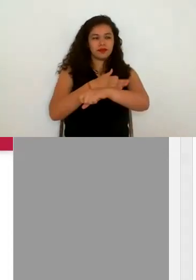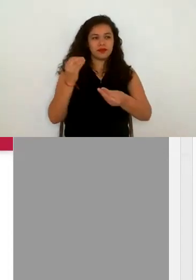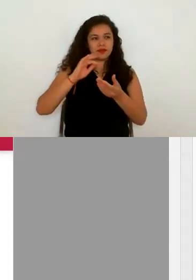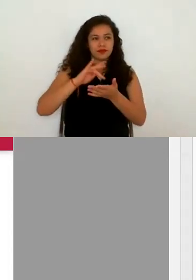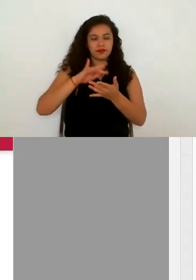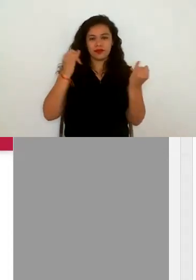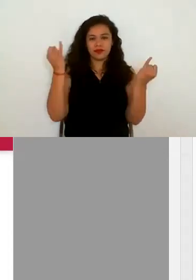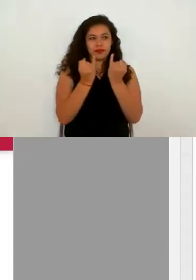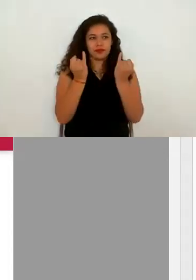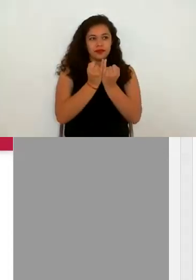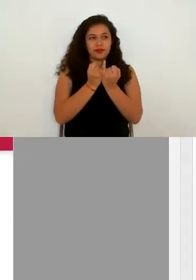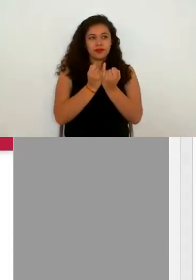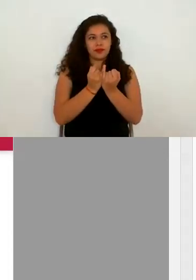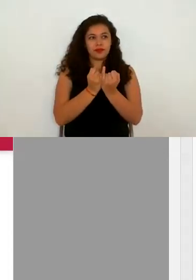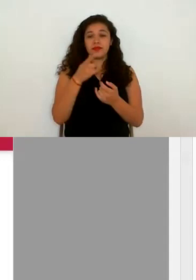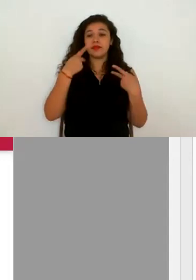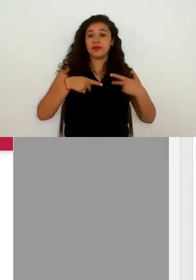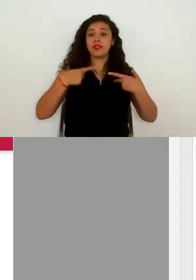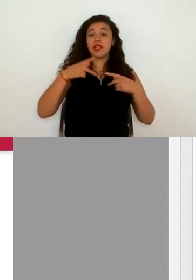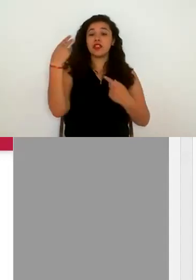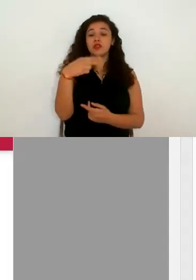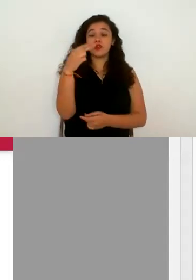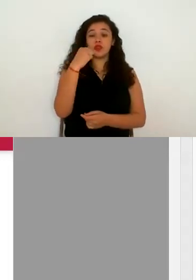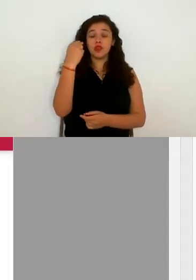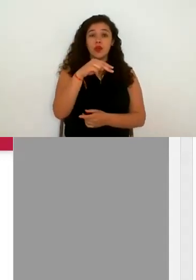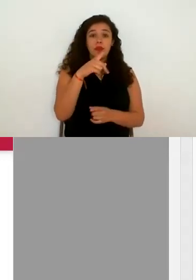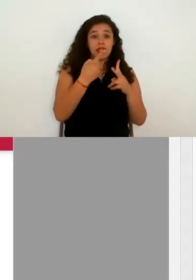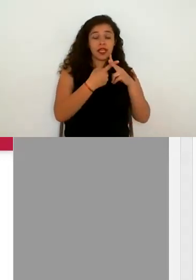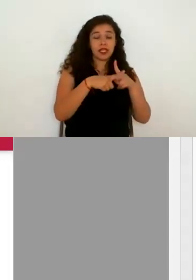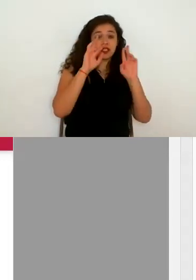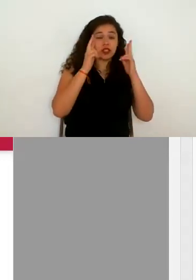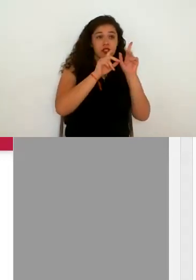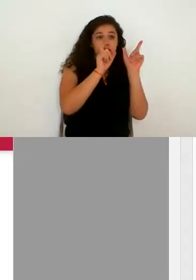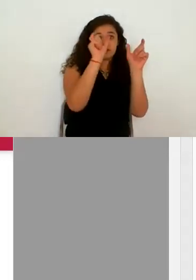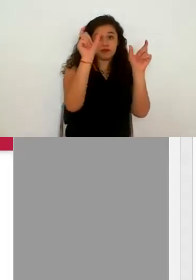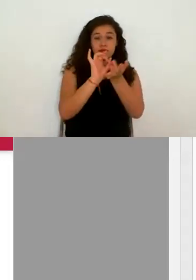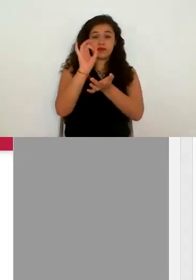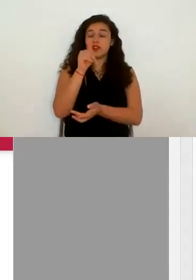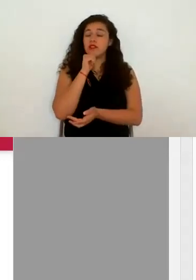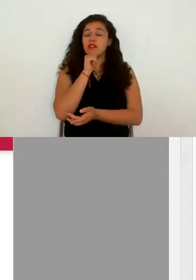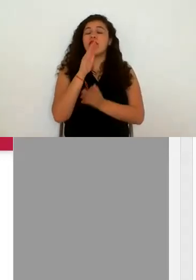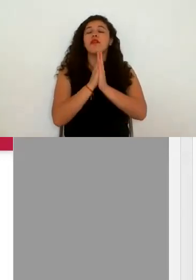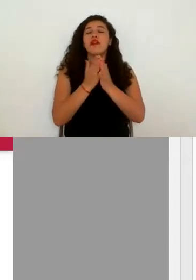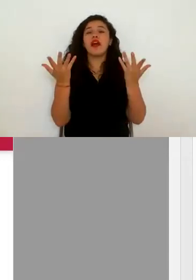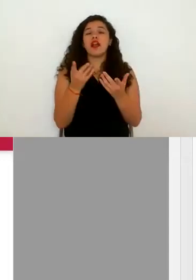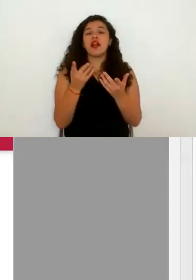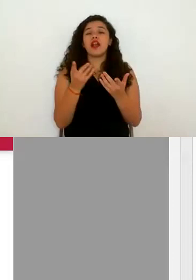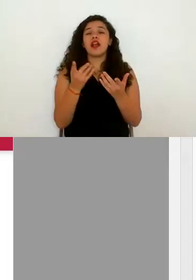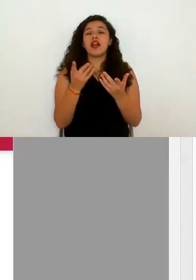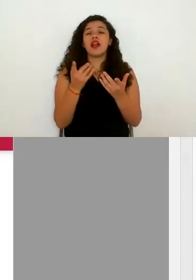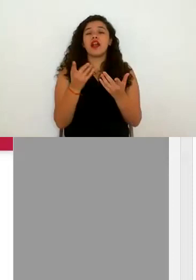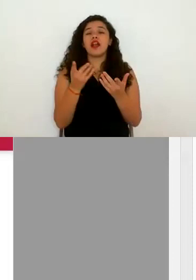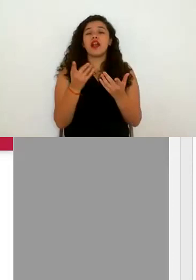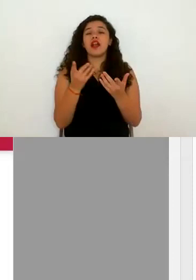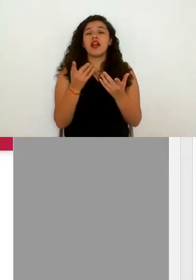apoyo. Igualmente. Las personas que no colocaron su nombre al inicio de la sesión, por favor, no olviden hacerlo. Recuerden que de esta forma tomamos